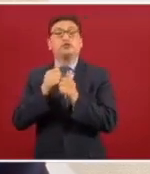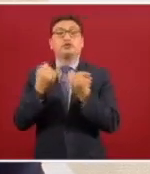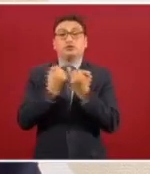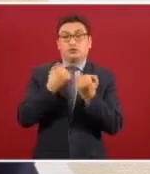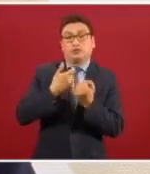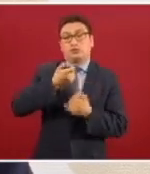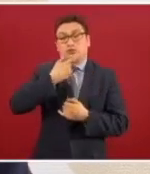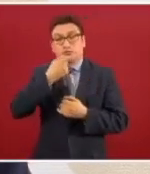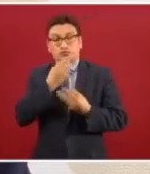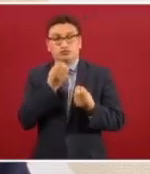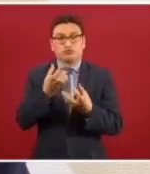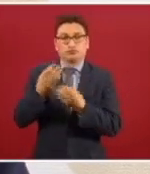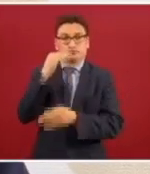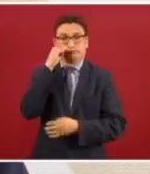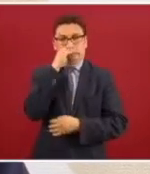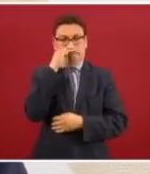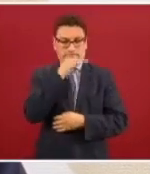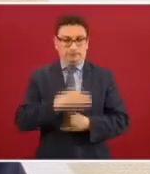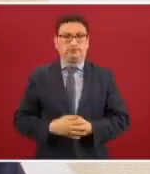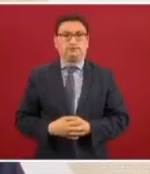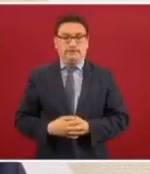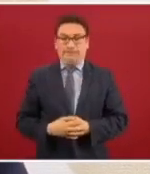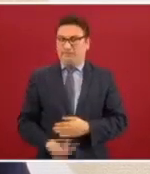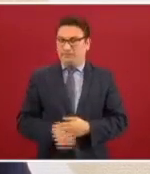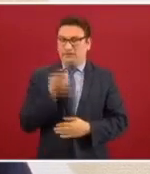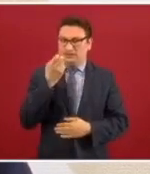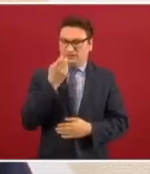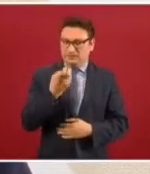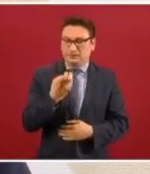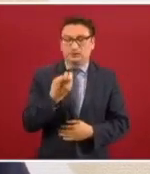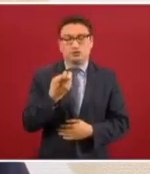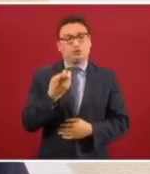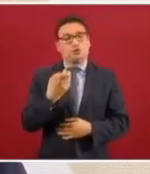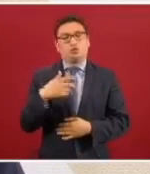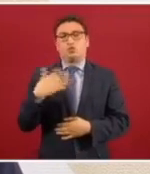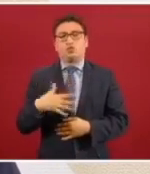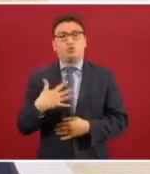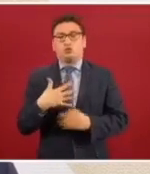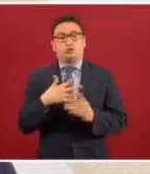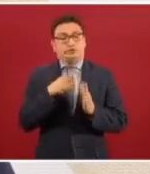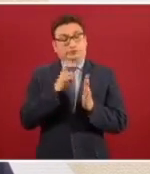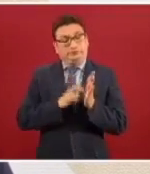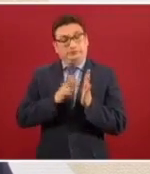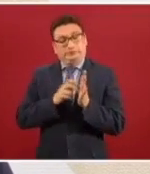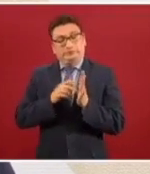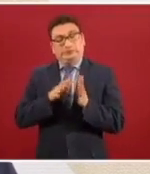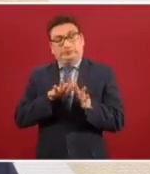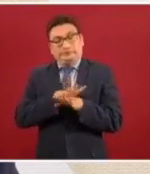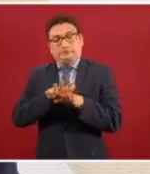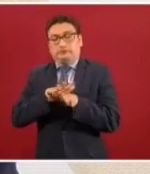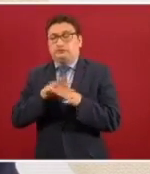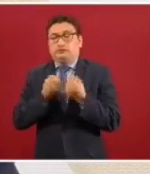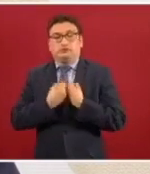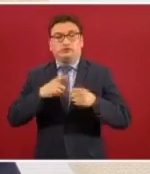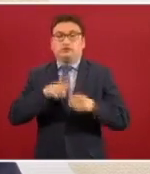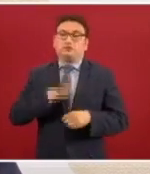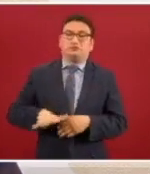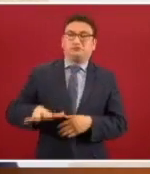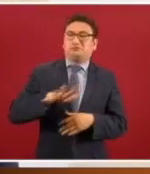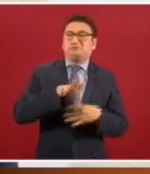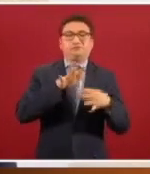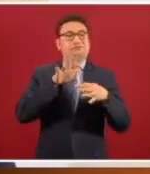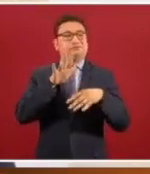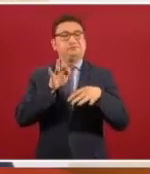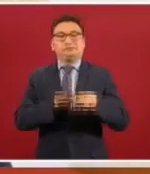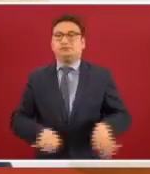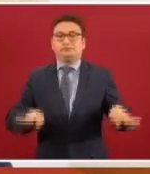medicamentos gratuitos. Esta es, sin duda, la reforma social más importante de